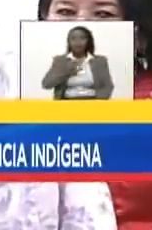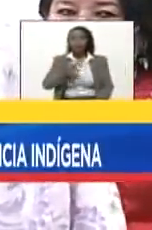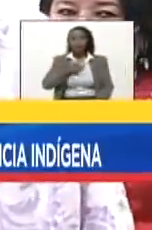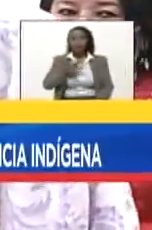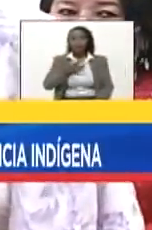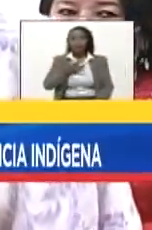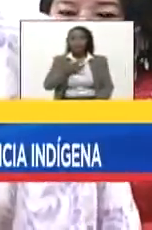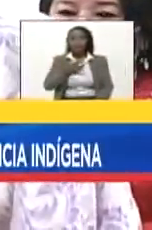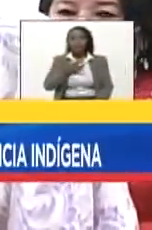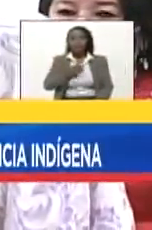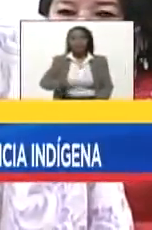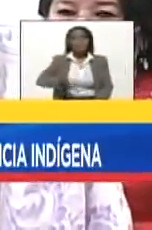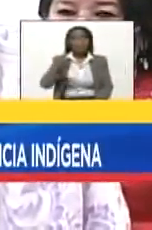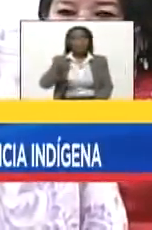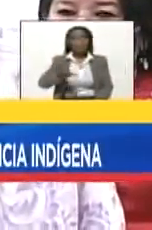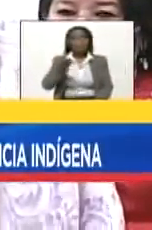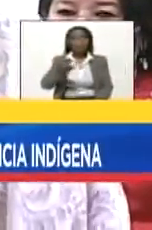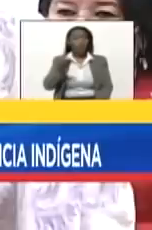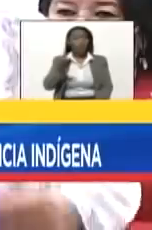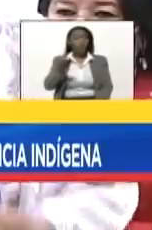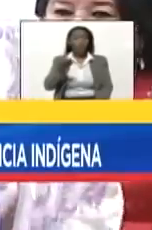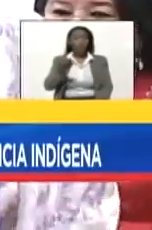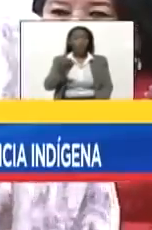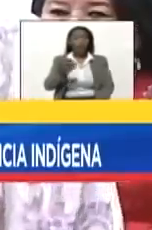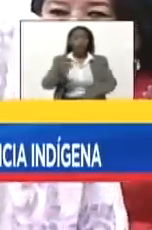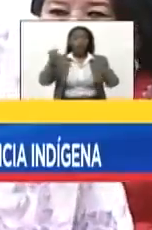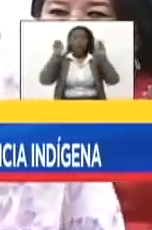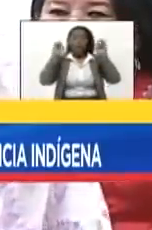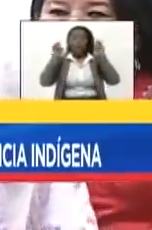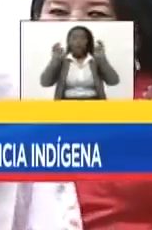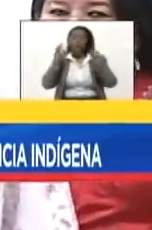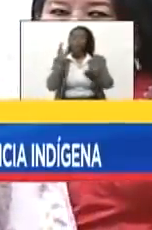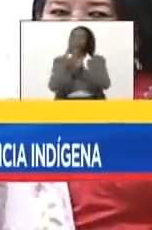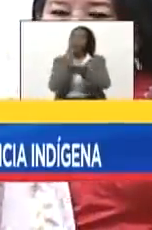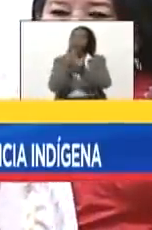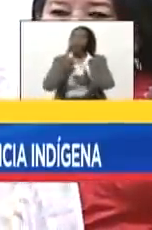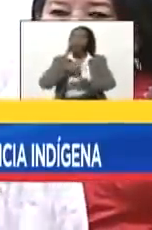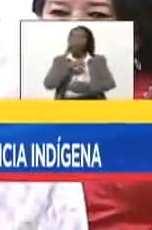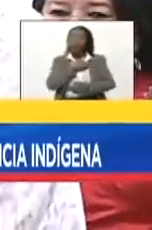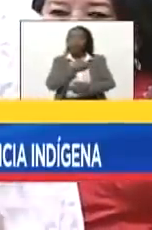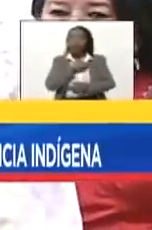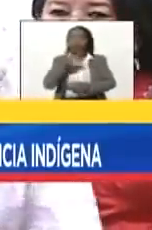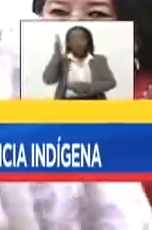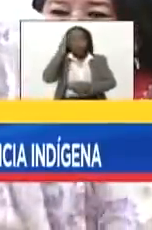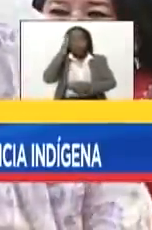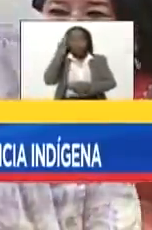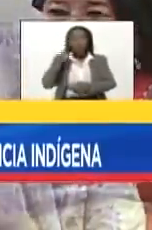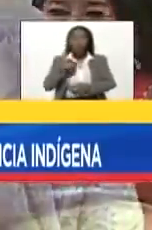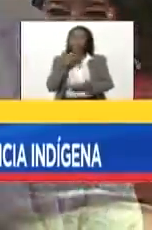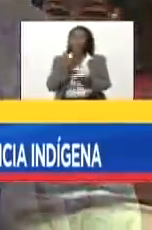sentimiento continental, que es el término que siempre usamos, yo le propongo el nombre